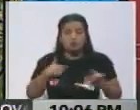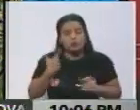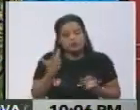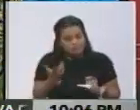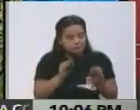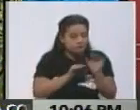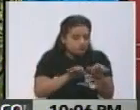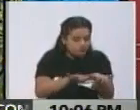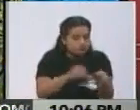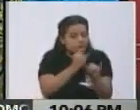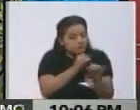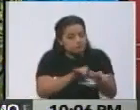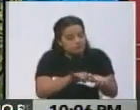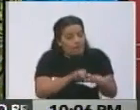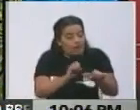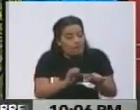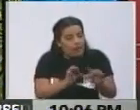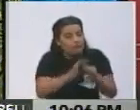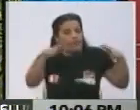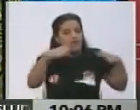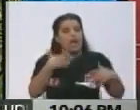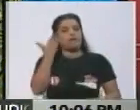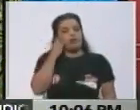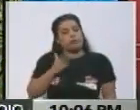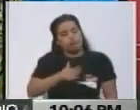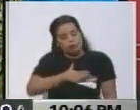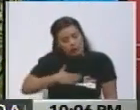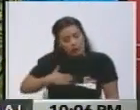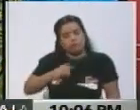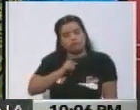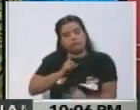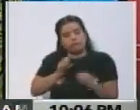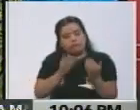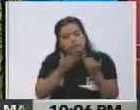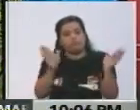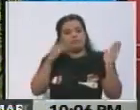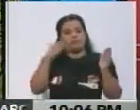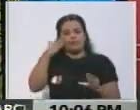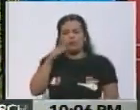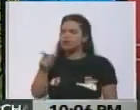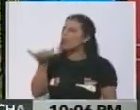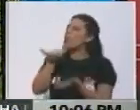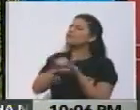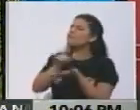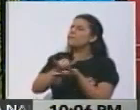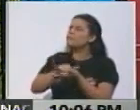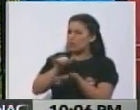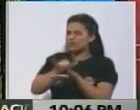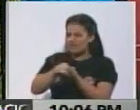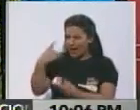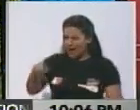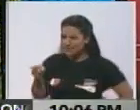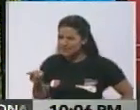también para incorporarnos en... Es una fuerza, pues, y toda la fuerza... Como... ¿Y tienes WhatsApp?